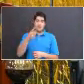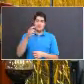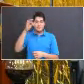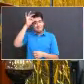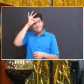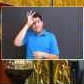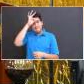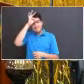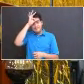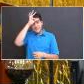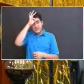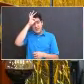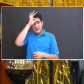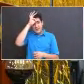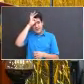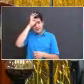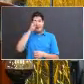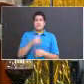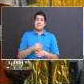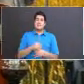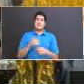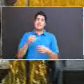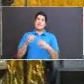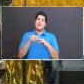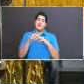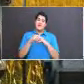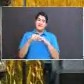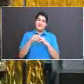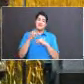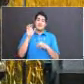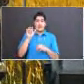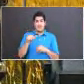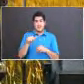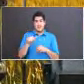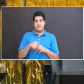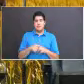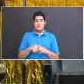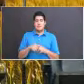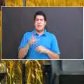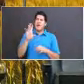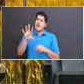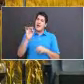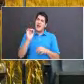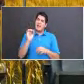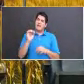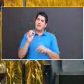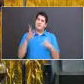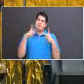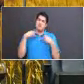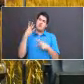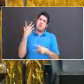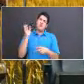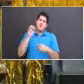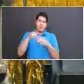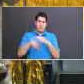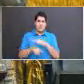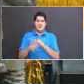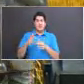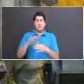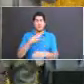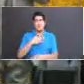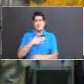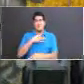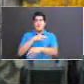el permitirlo. Entonces digo yo, algo pasó dentro de mí, algo pasó dentro de mí.